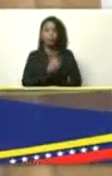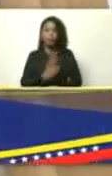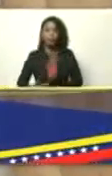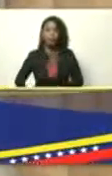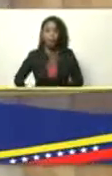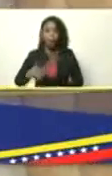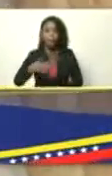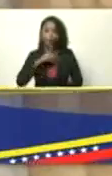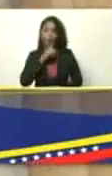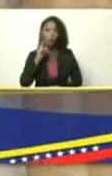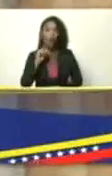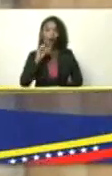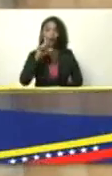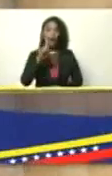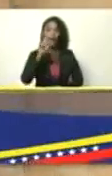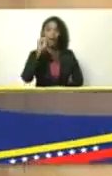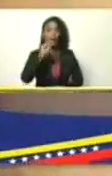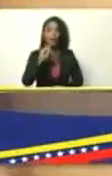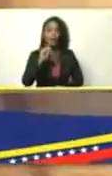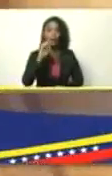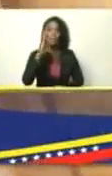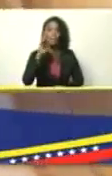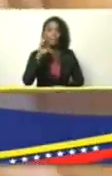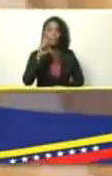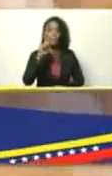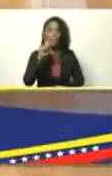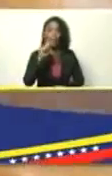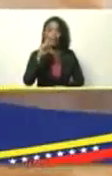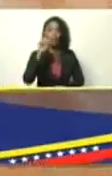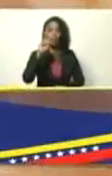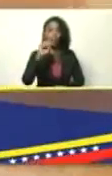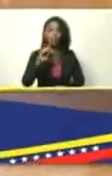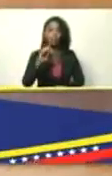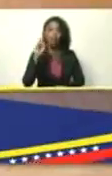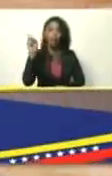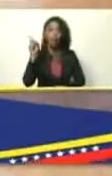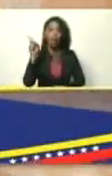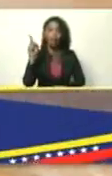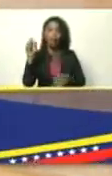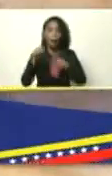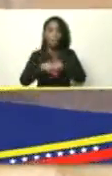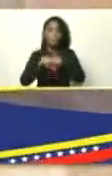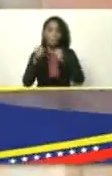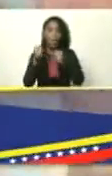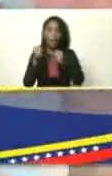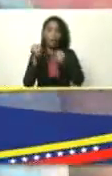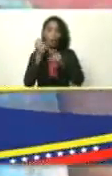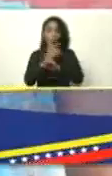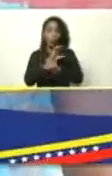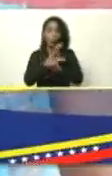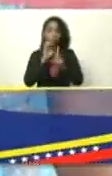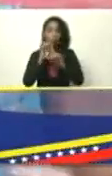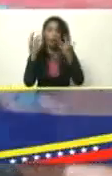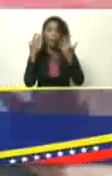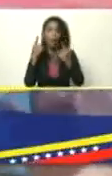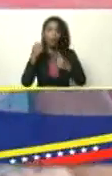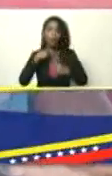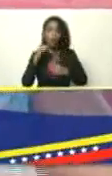mi nombre es Lisbeth de Vargas, soy panadera artesanal. Vengo en representación de